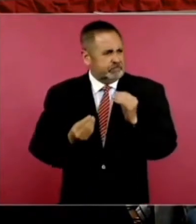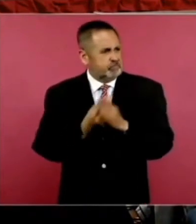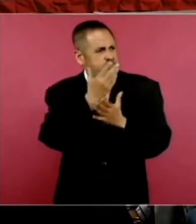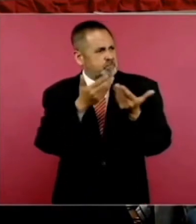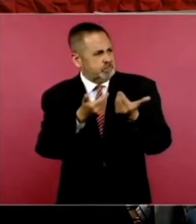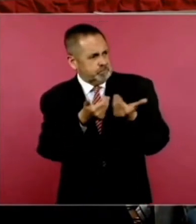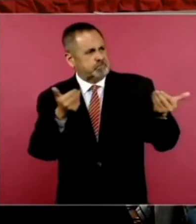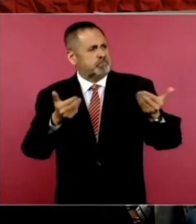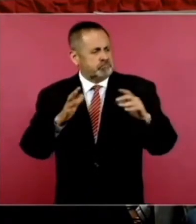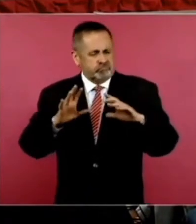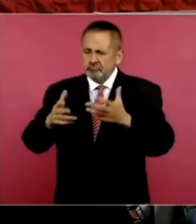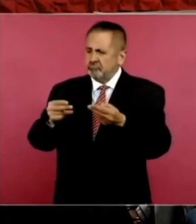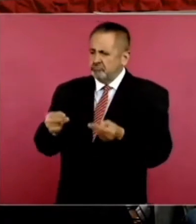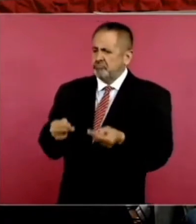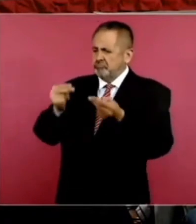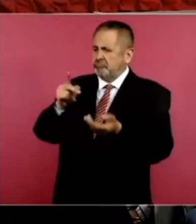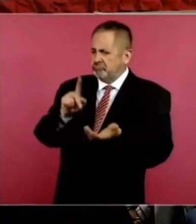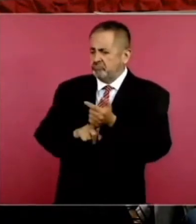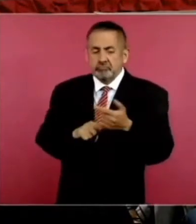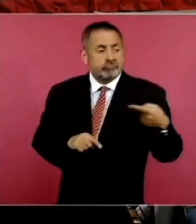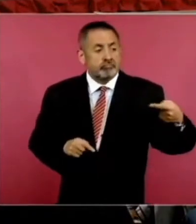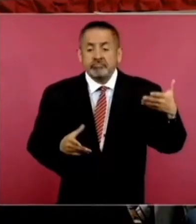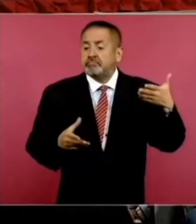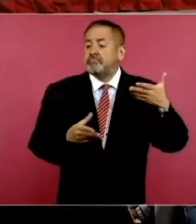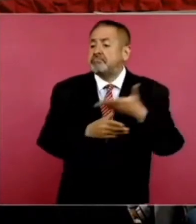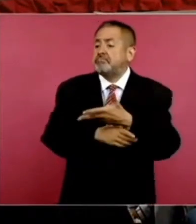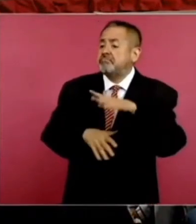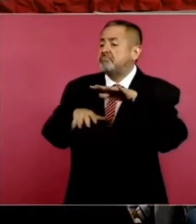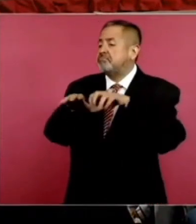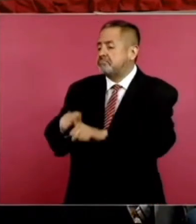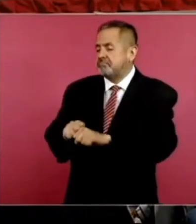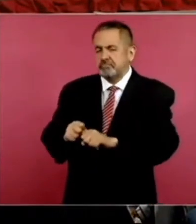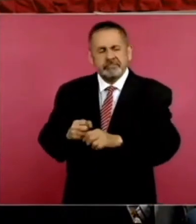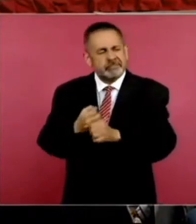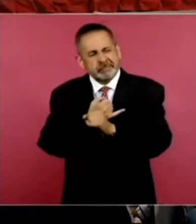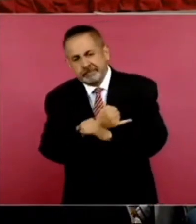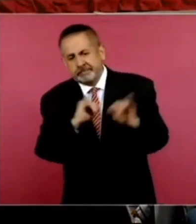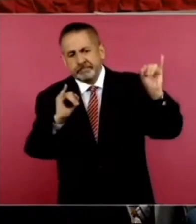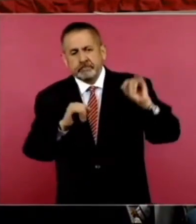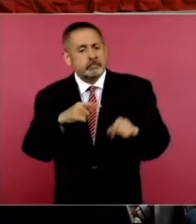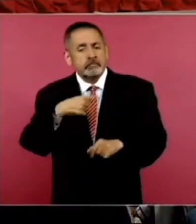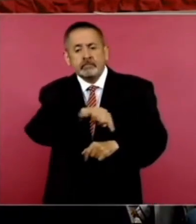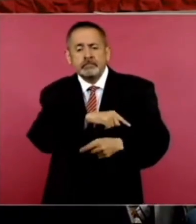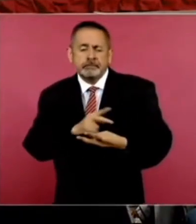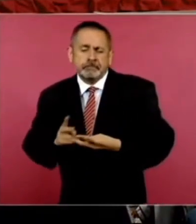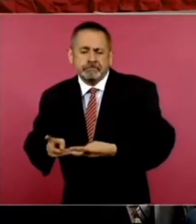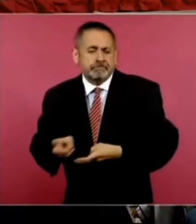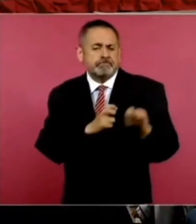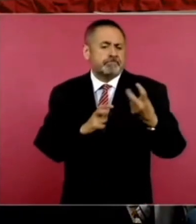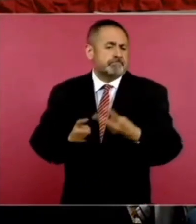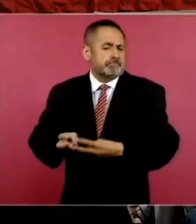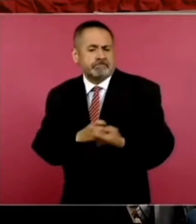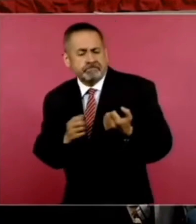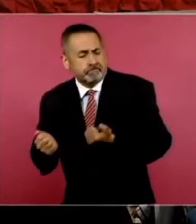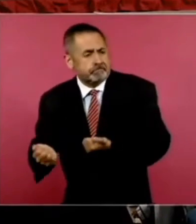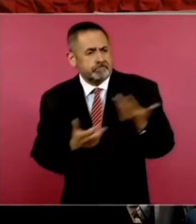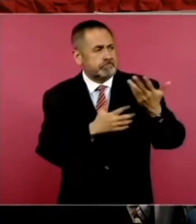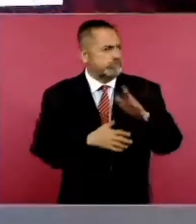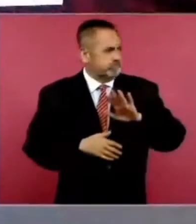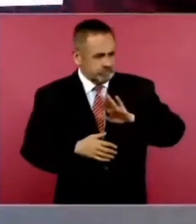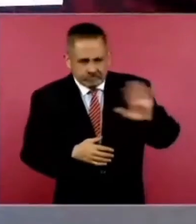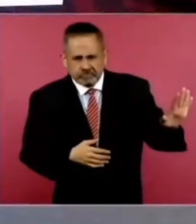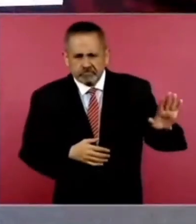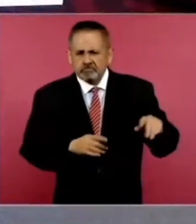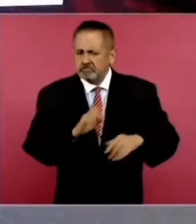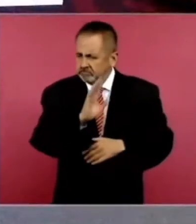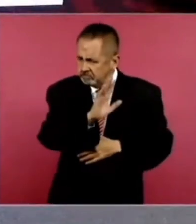independizándonos de las invasiones extranjeras que nos vaciaron el país, pero que en tanto los